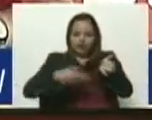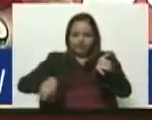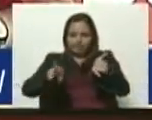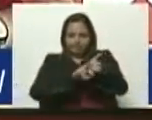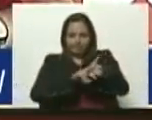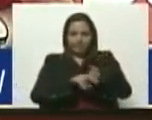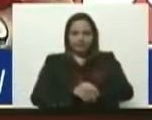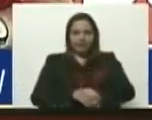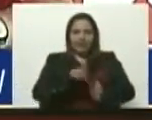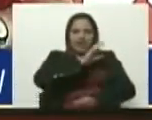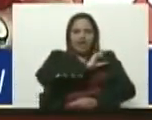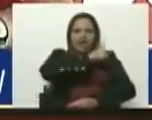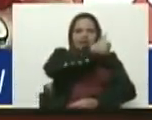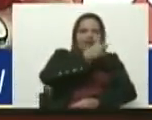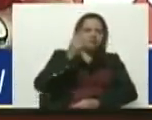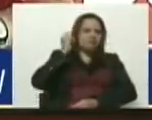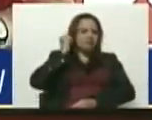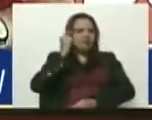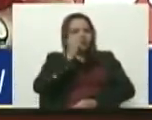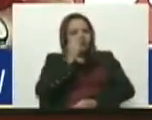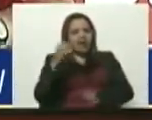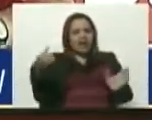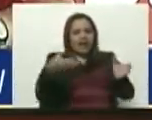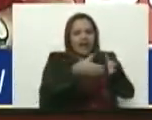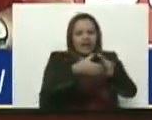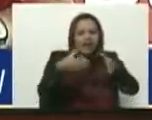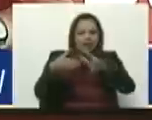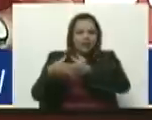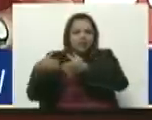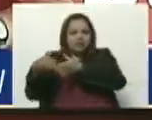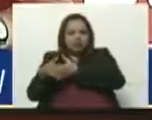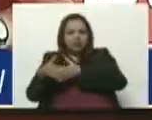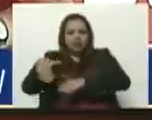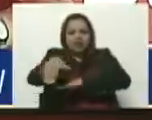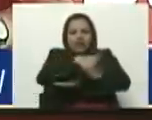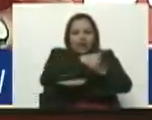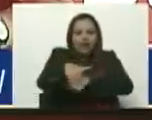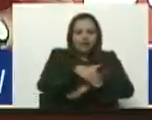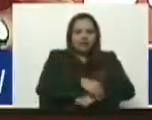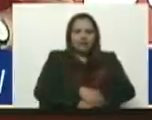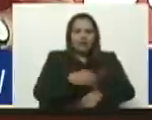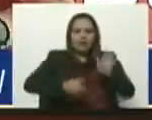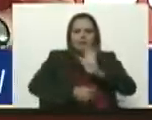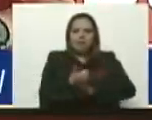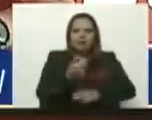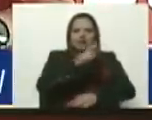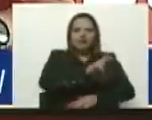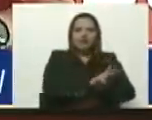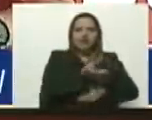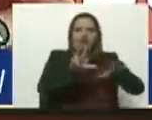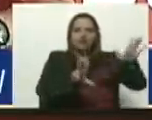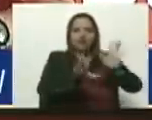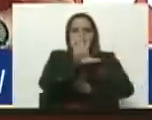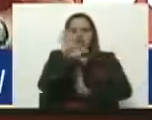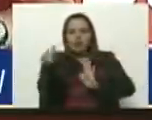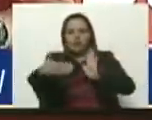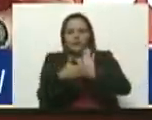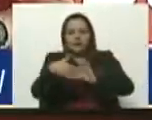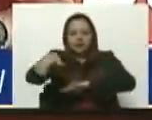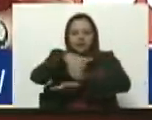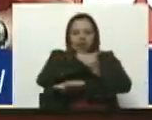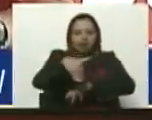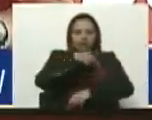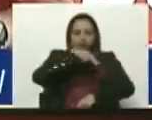jefes y jefas de los equipos en las calles de las más de 285.000 calles que